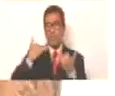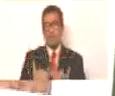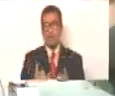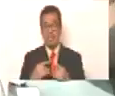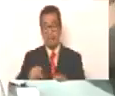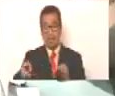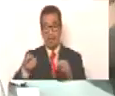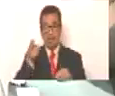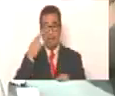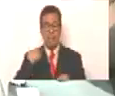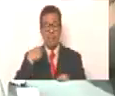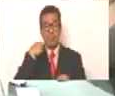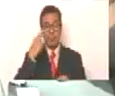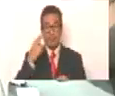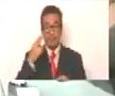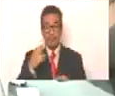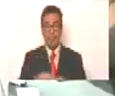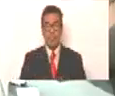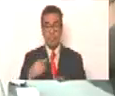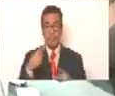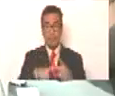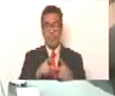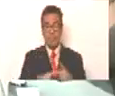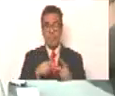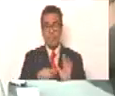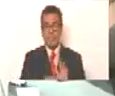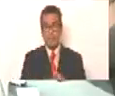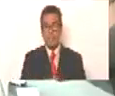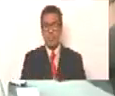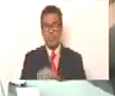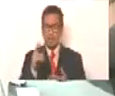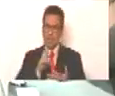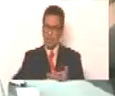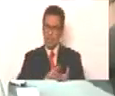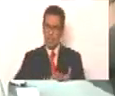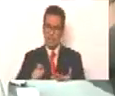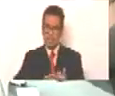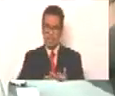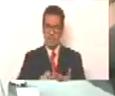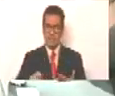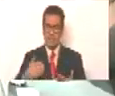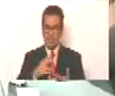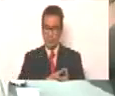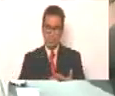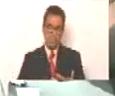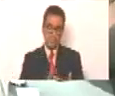lo conservamos y lo sacamos y lo leemos. Y eso nos ha fortalecido a nosotros.